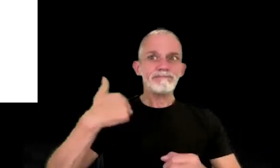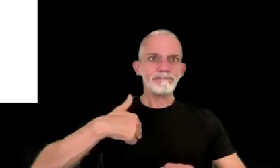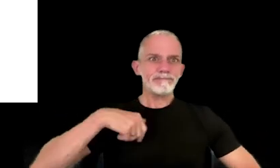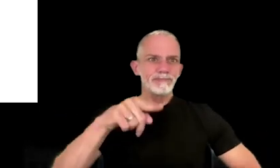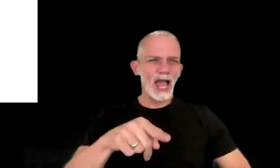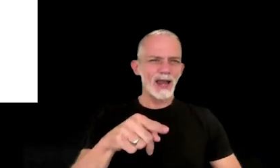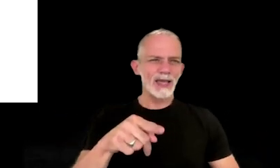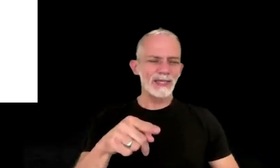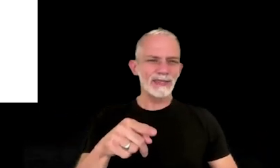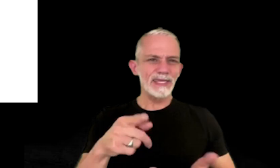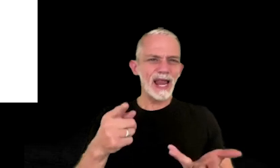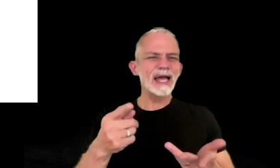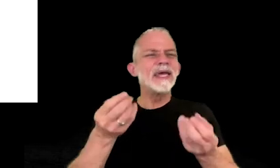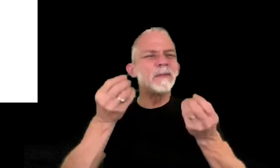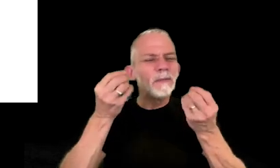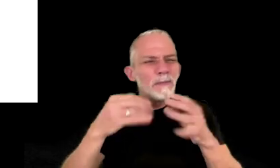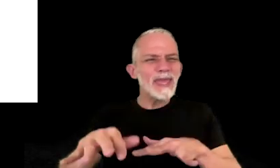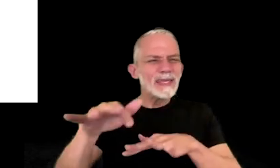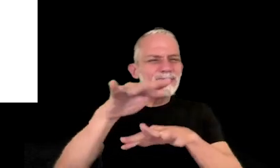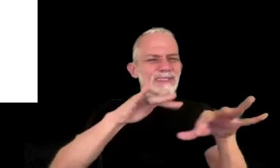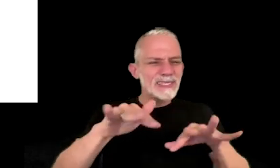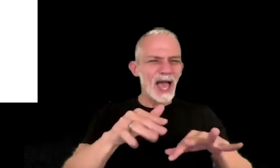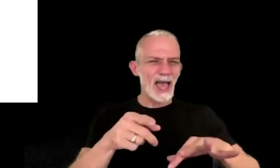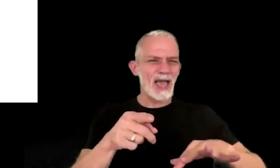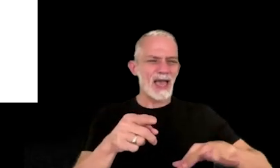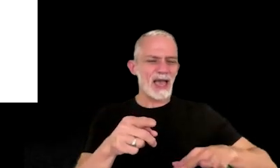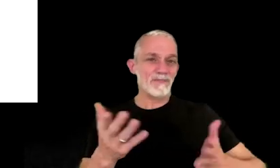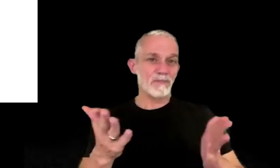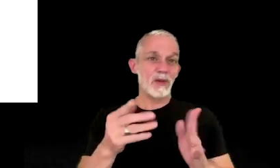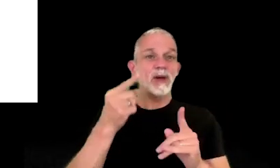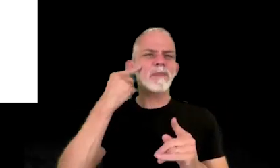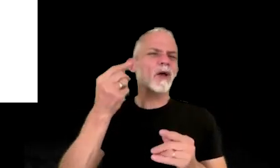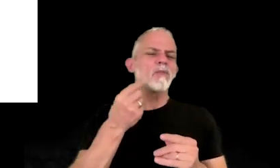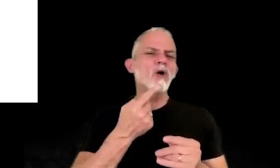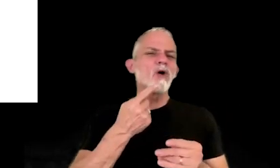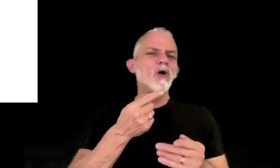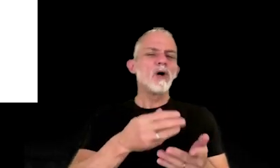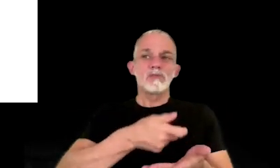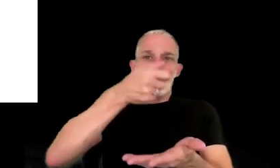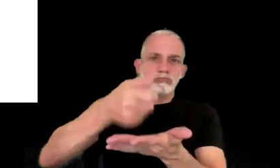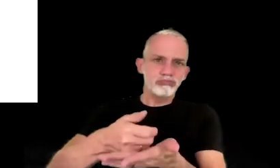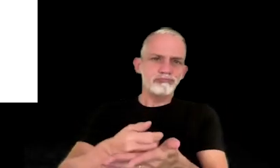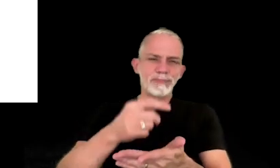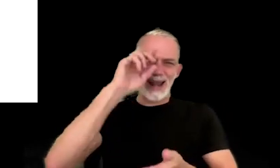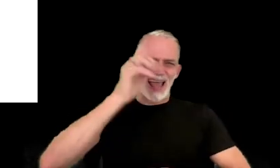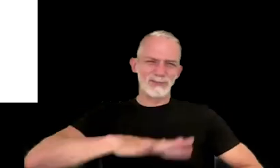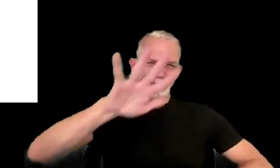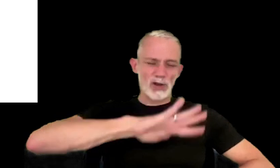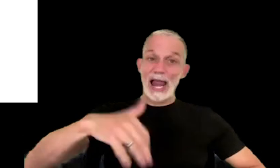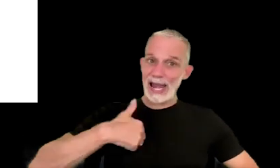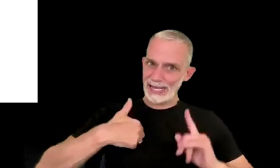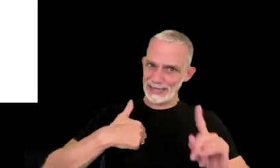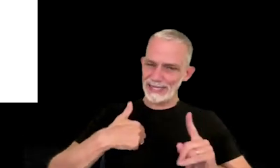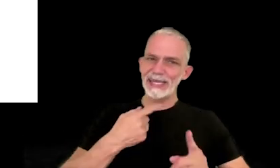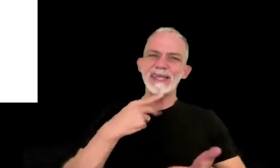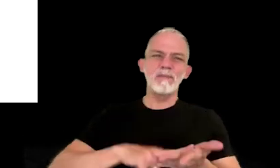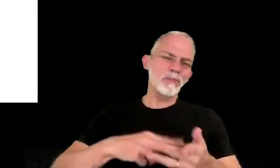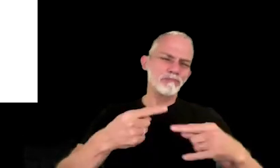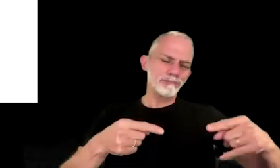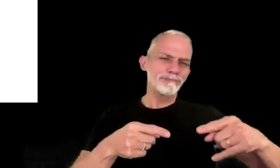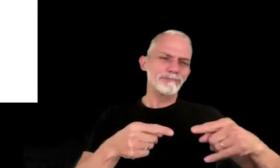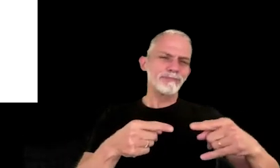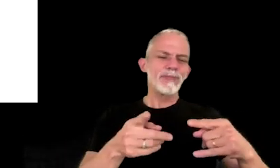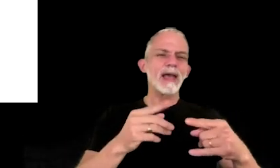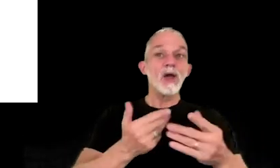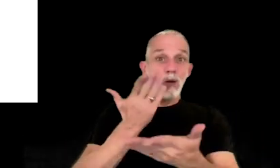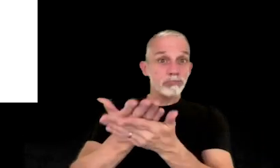la inclusión, considerando, por un lado, la contribución determinada a nivel nacional. Argentina ya ha